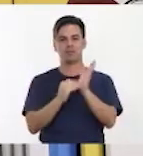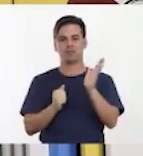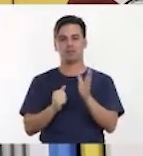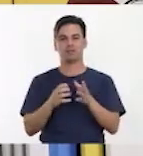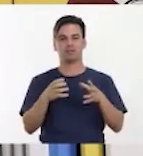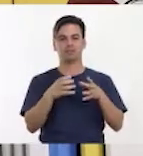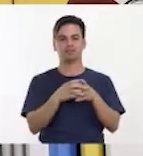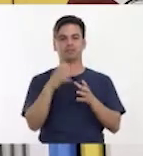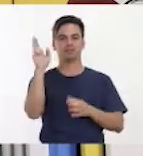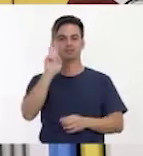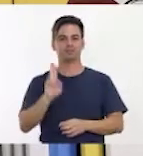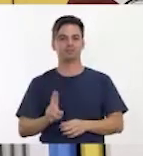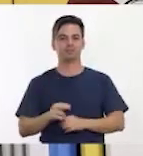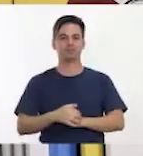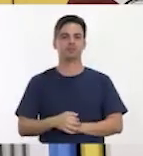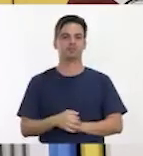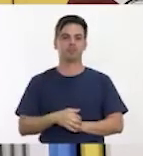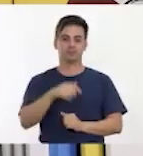Durante esta semana,